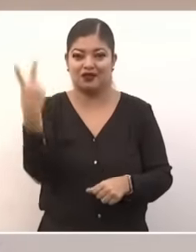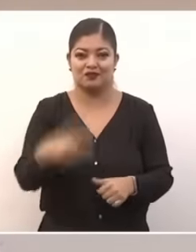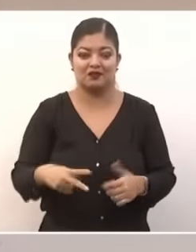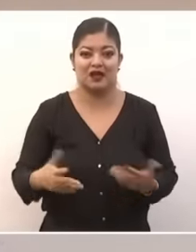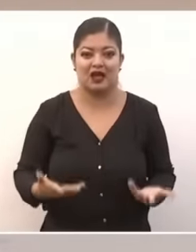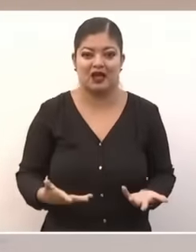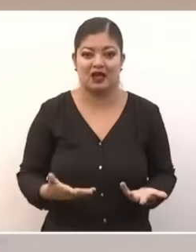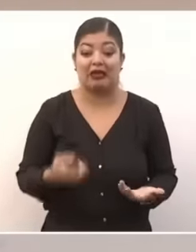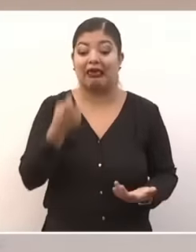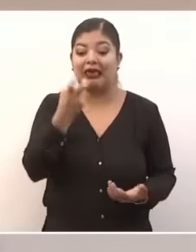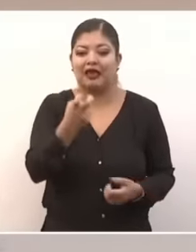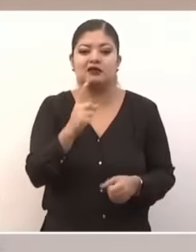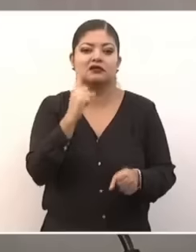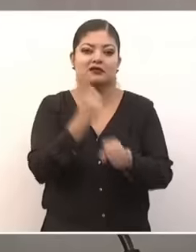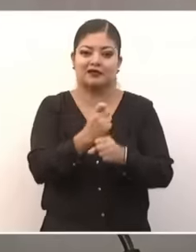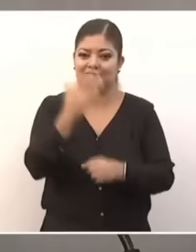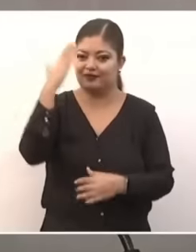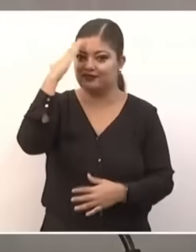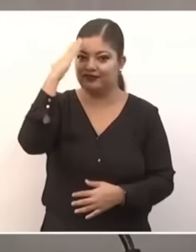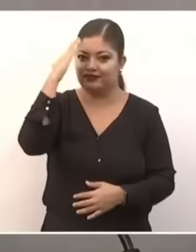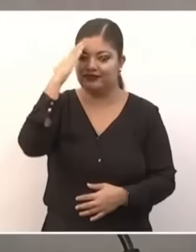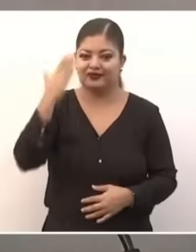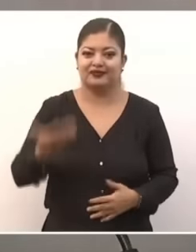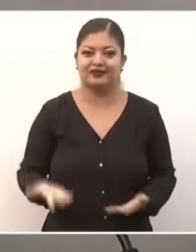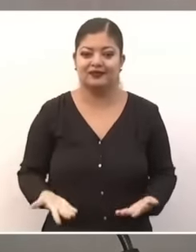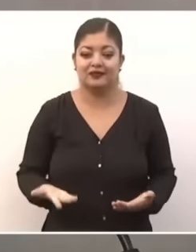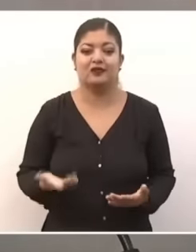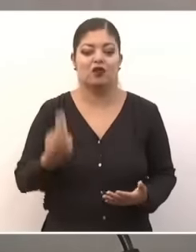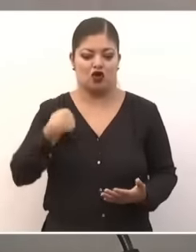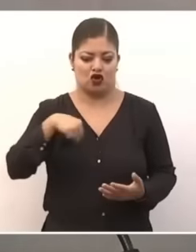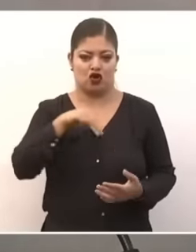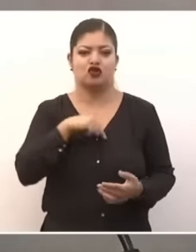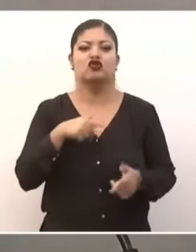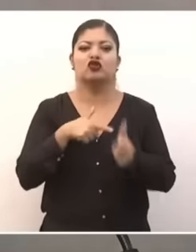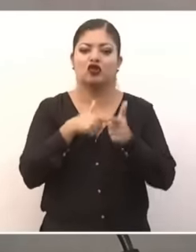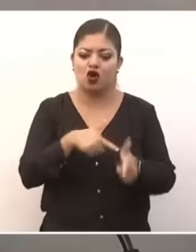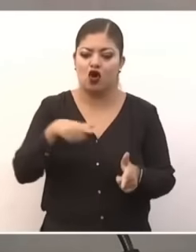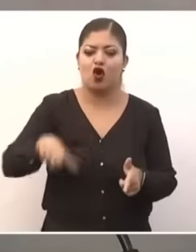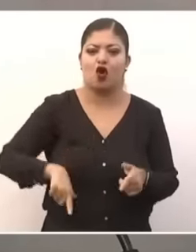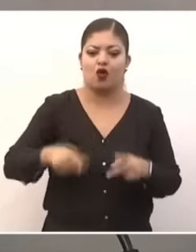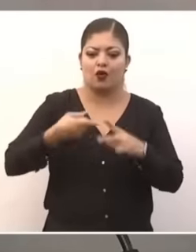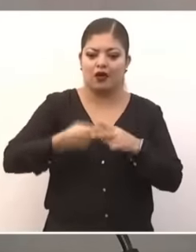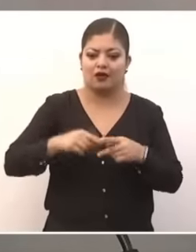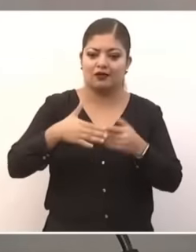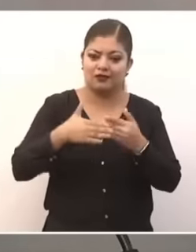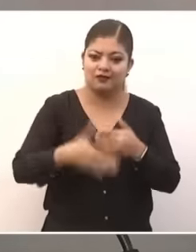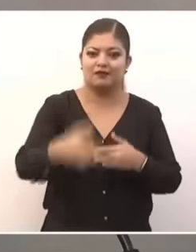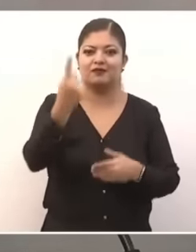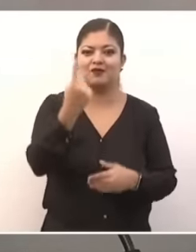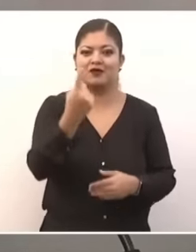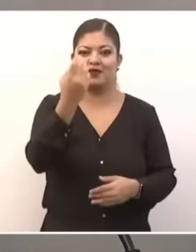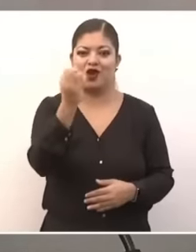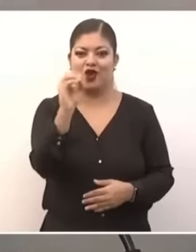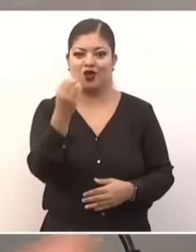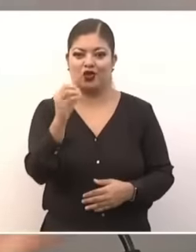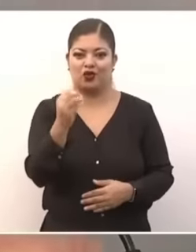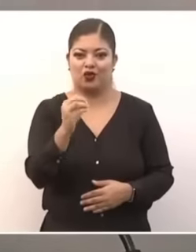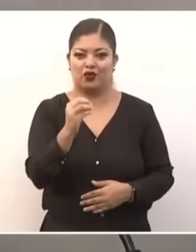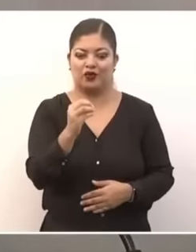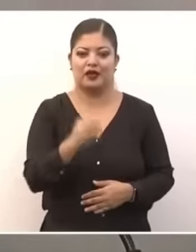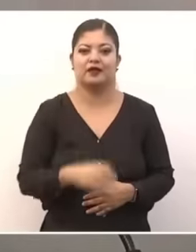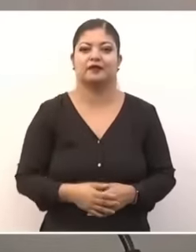los principios con los que vamos a gobernar a partir del 1 de octubre.